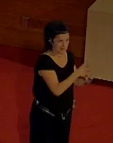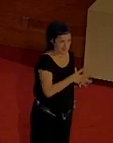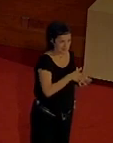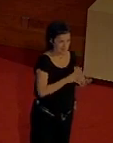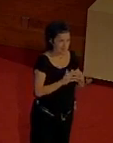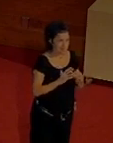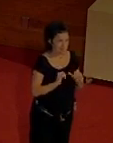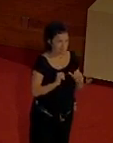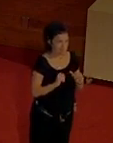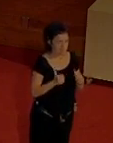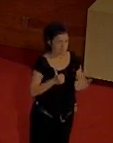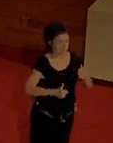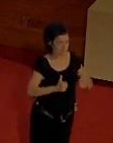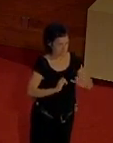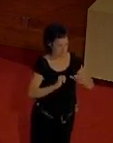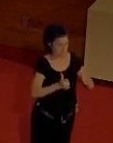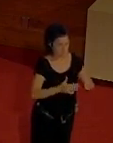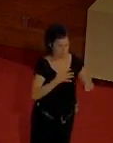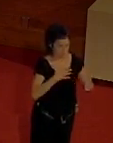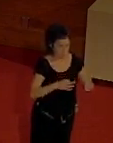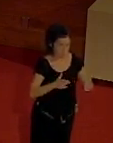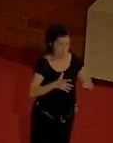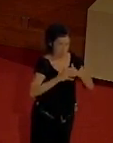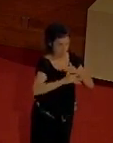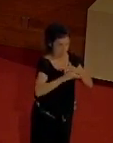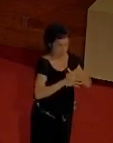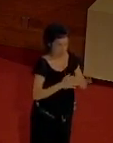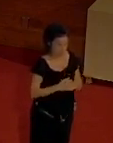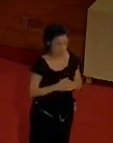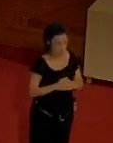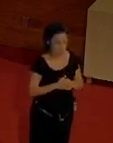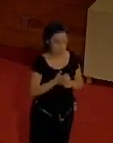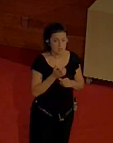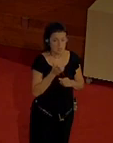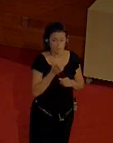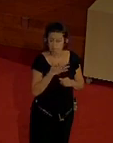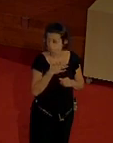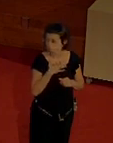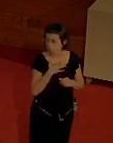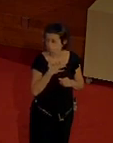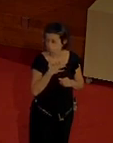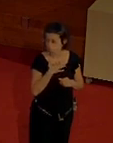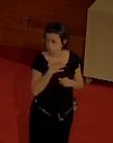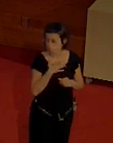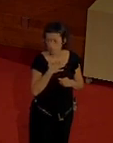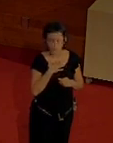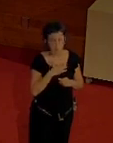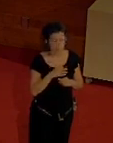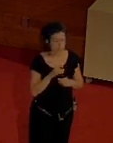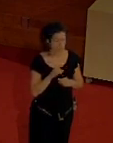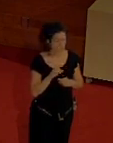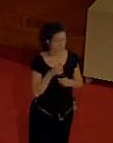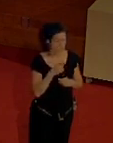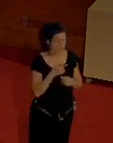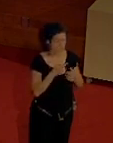océanos qué ocurre ahora mismo y es un elemento Quizá en algún momento si han seguido el tema pueden haber oído hablar de la primera línea de Islas